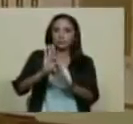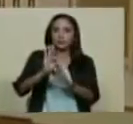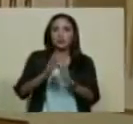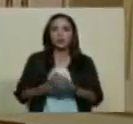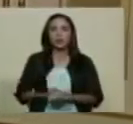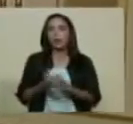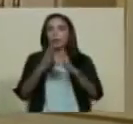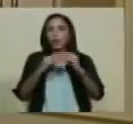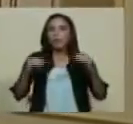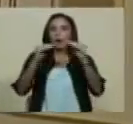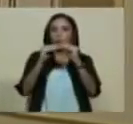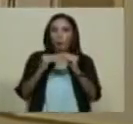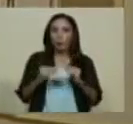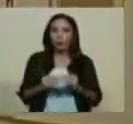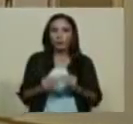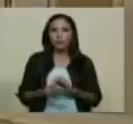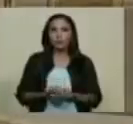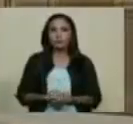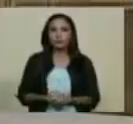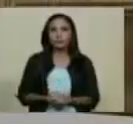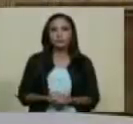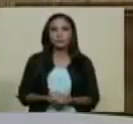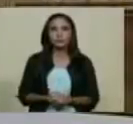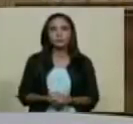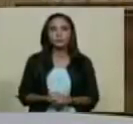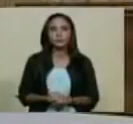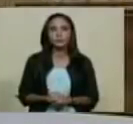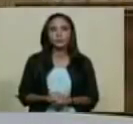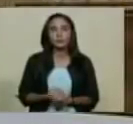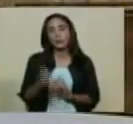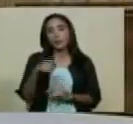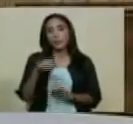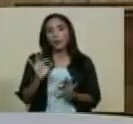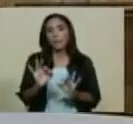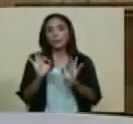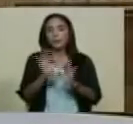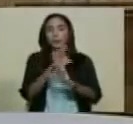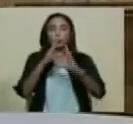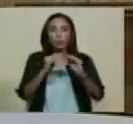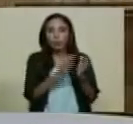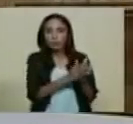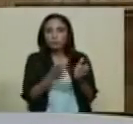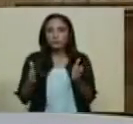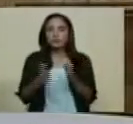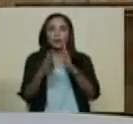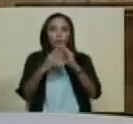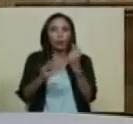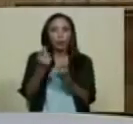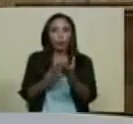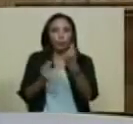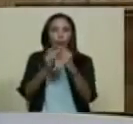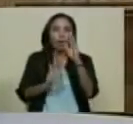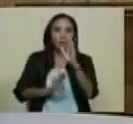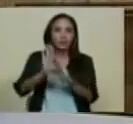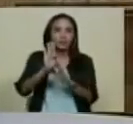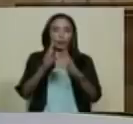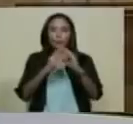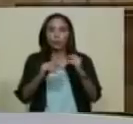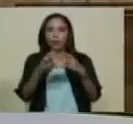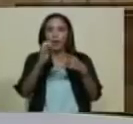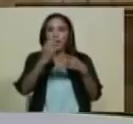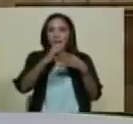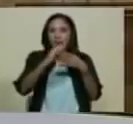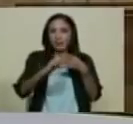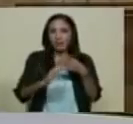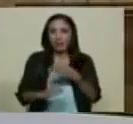y lo específico de la agenda económica bolivariana. Todo lo que tiene que ver con el desarrollo agrícola,